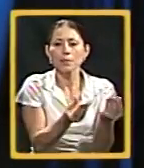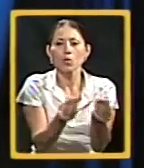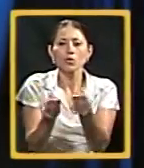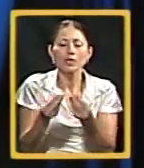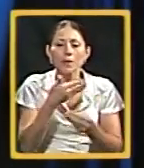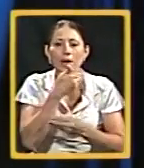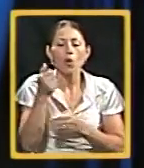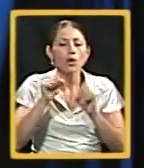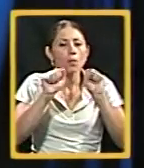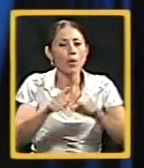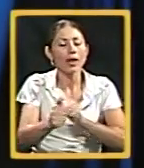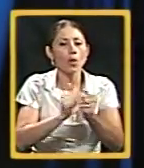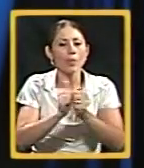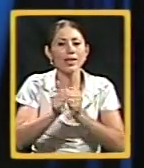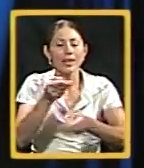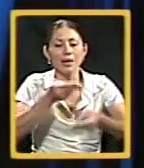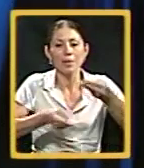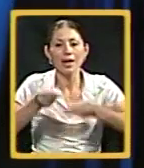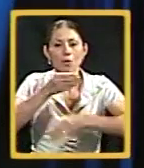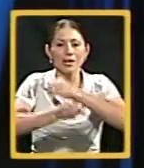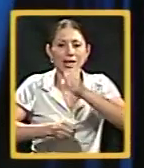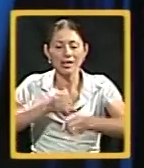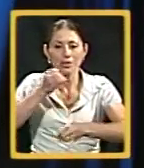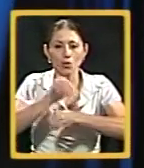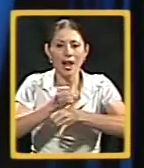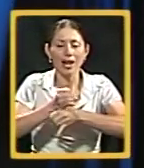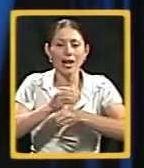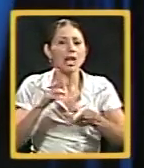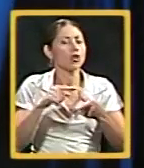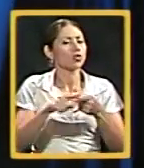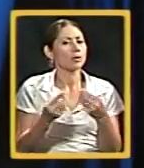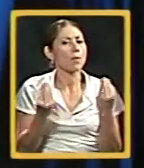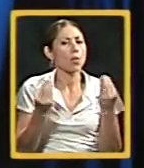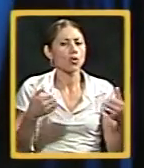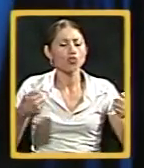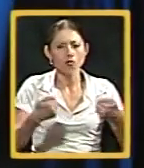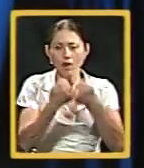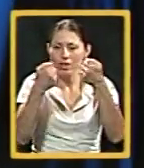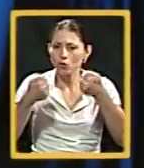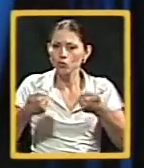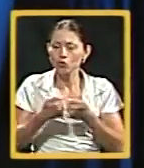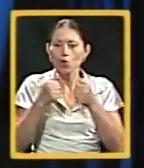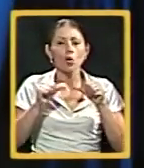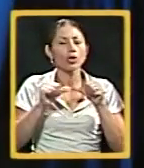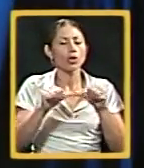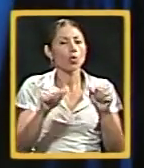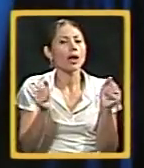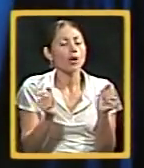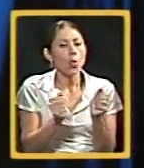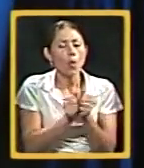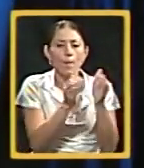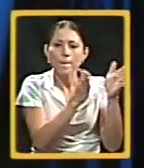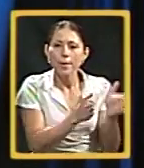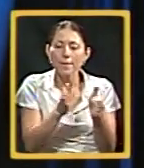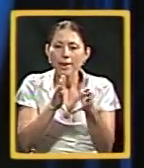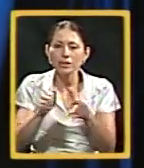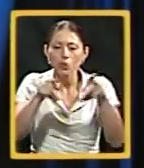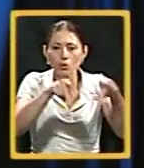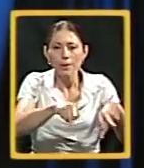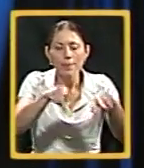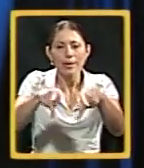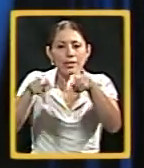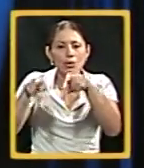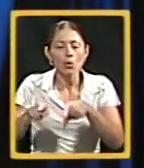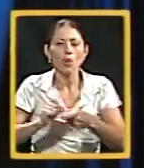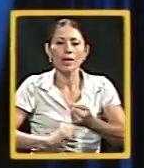competir mucho mejor en el mercado internacional. Entonces son muchos los retos, ¿verdad? Continuar con la formación de recursos humanos, apoyar